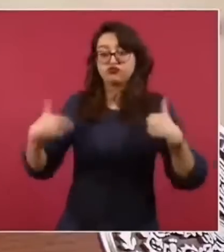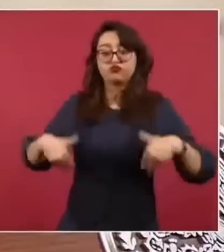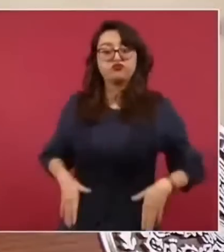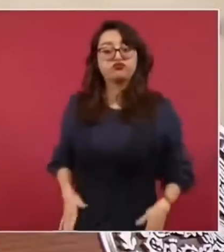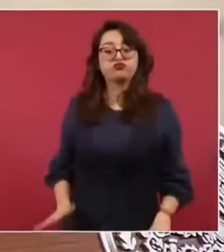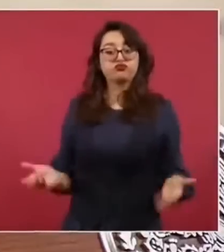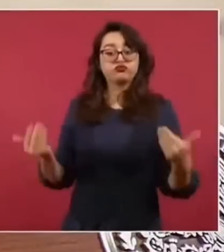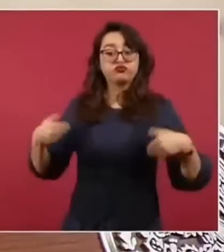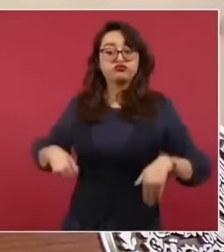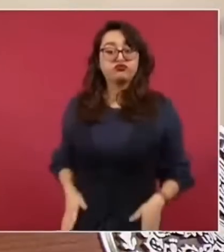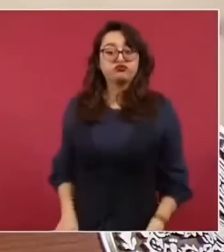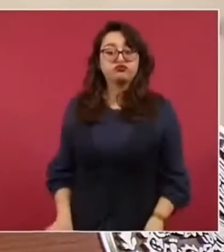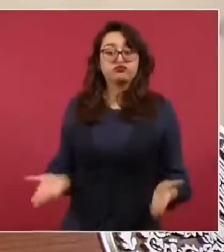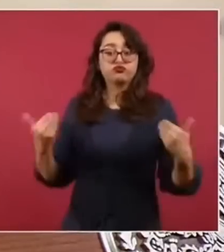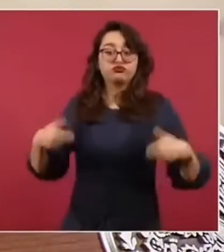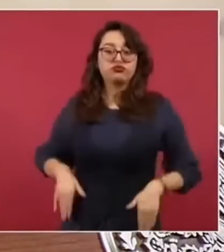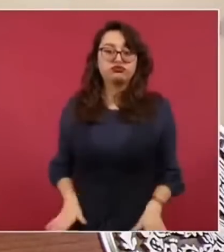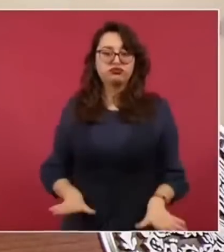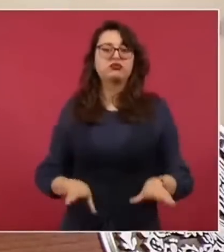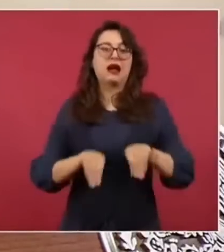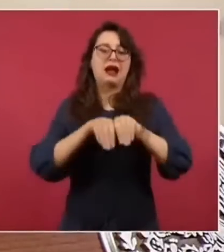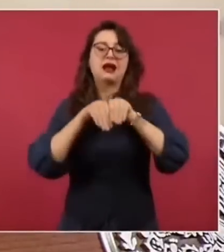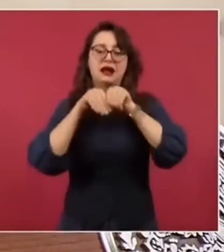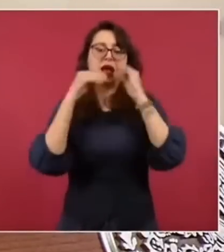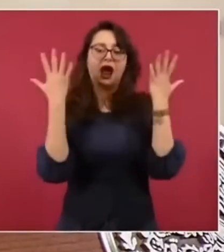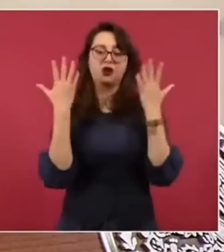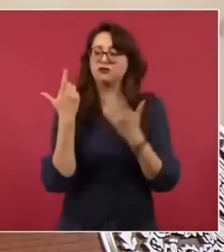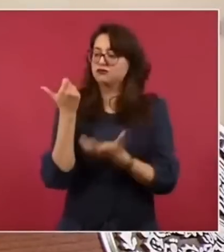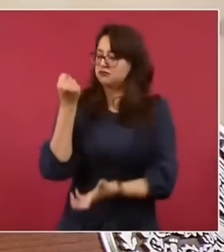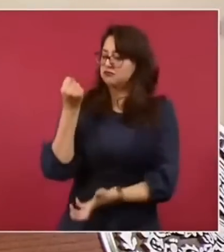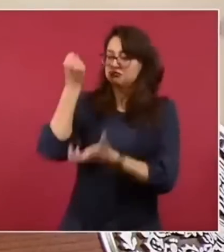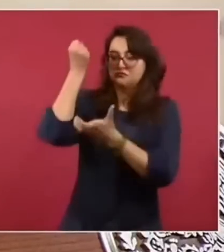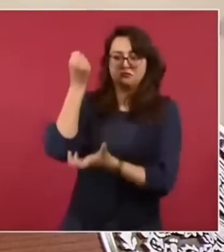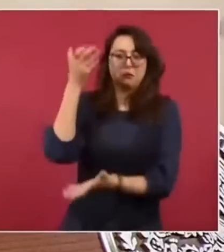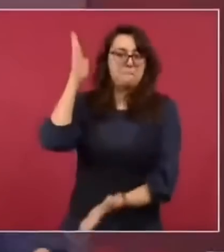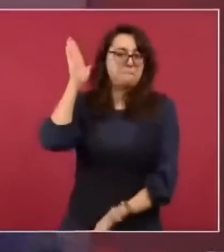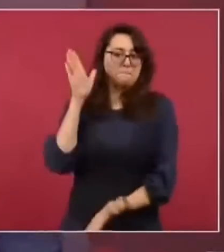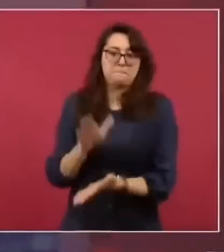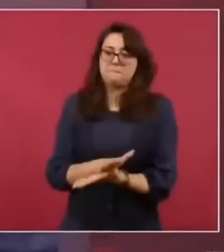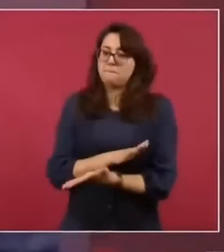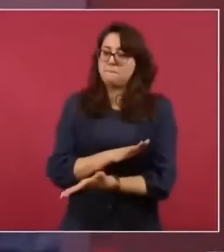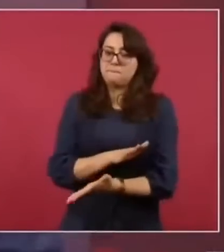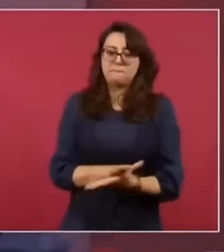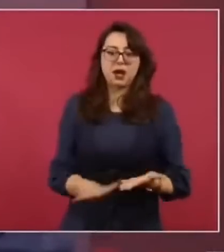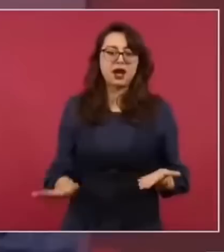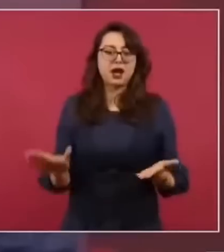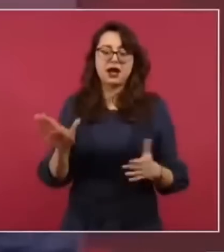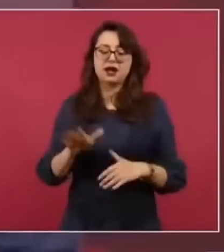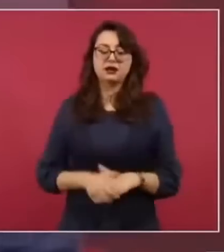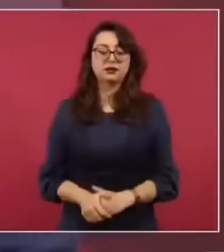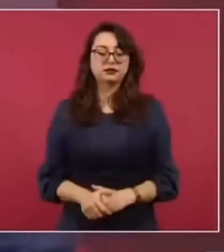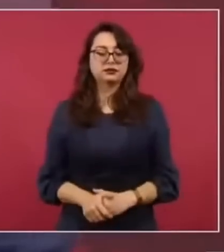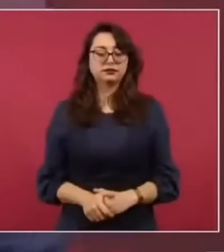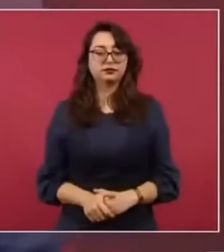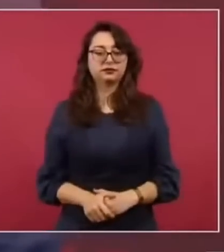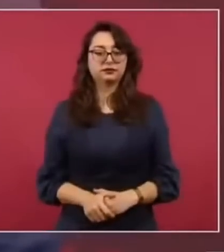Nosotros les comentaba, llevamos como 280